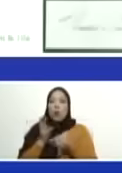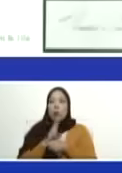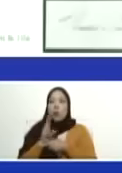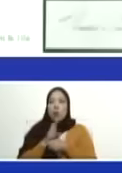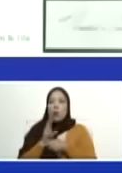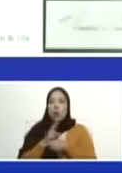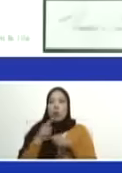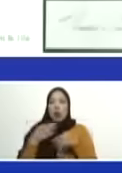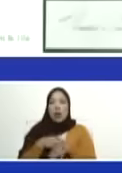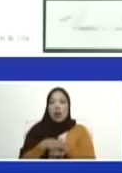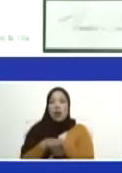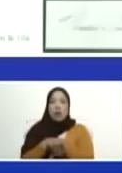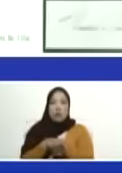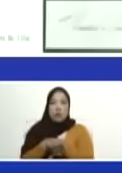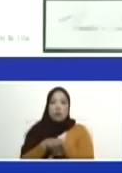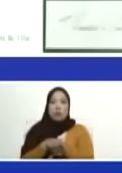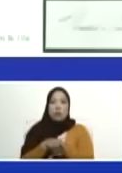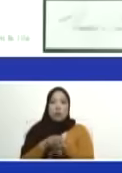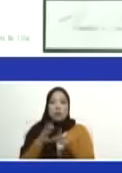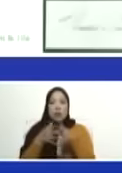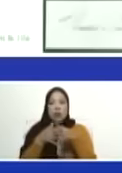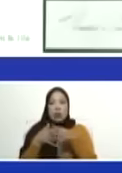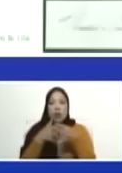rapacidad imperial,